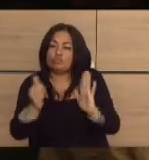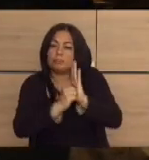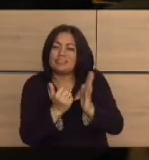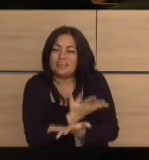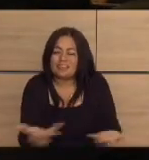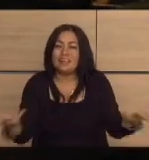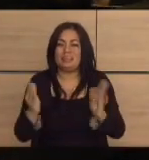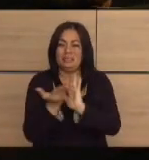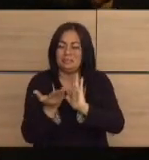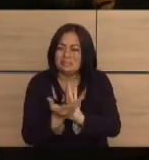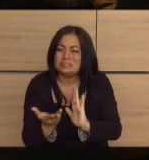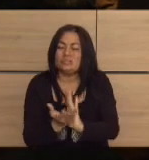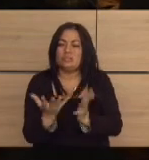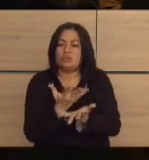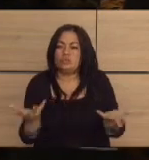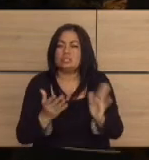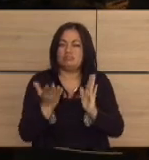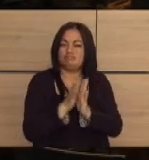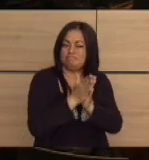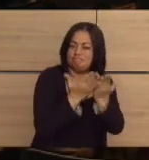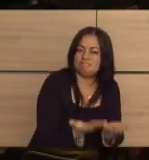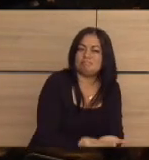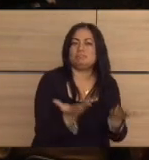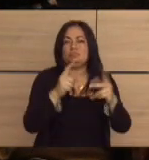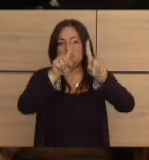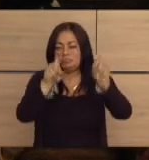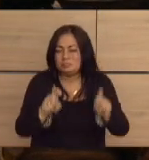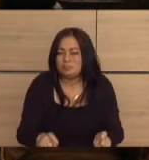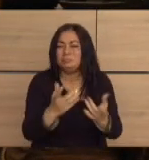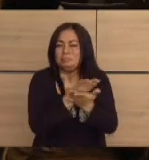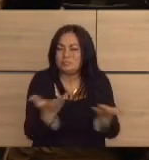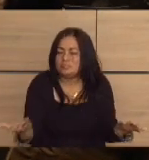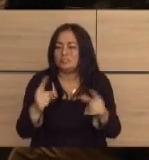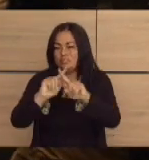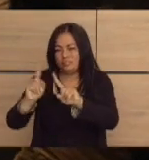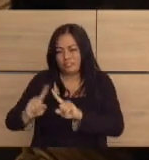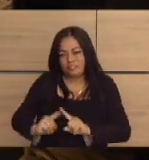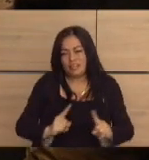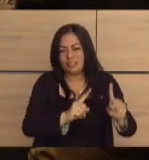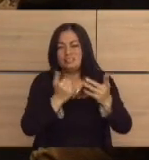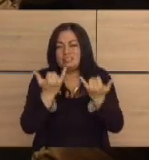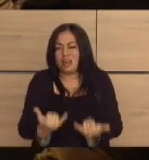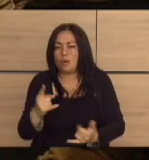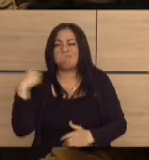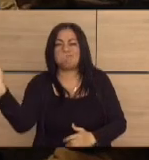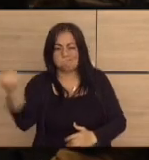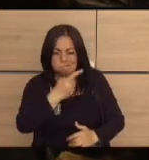recursos virtuales, textos, contenidos, en los distintos formatos que hoy son cercanos a los niños y a los jóvenes